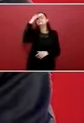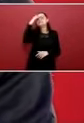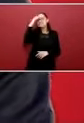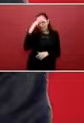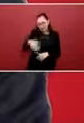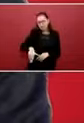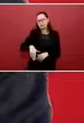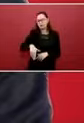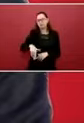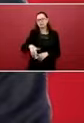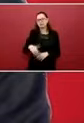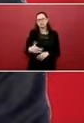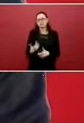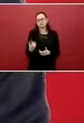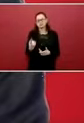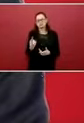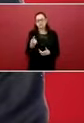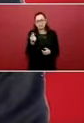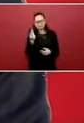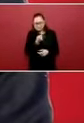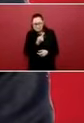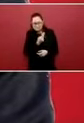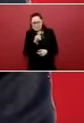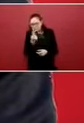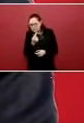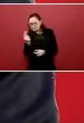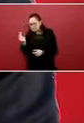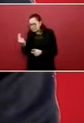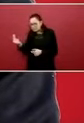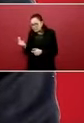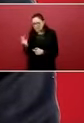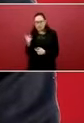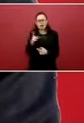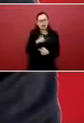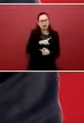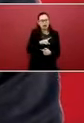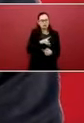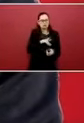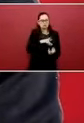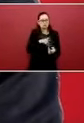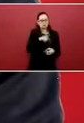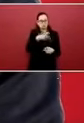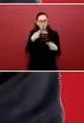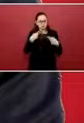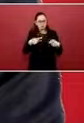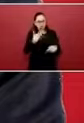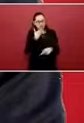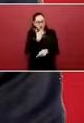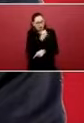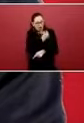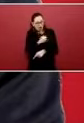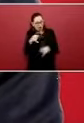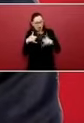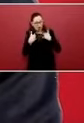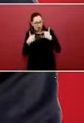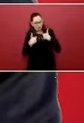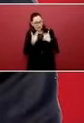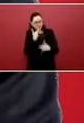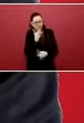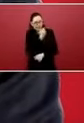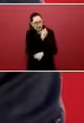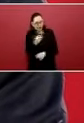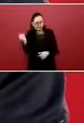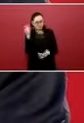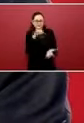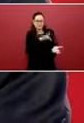requiere para apoyar a talentos, a jóvenes